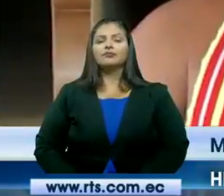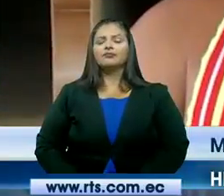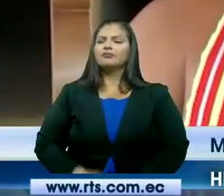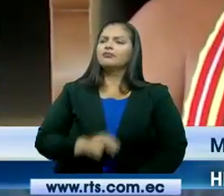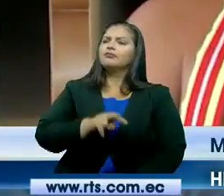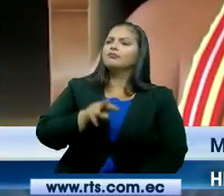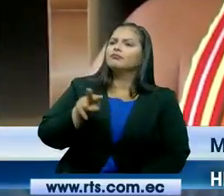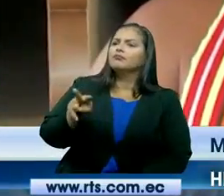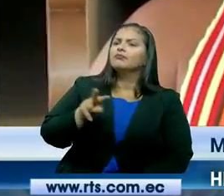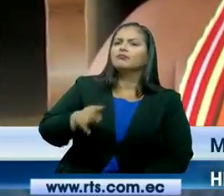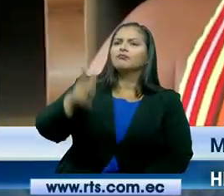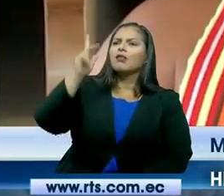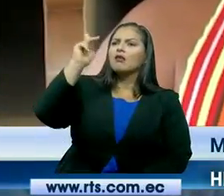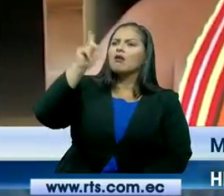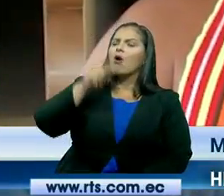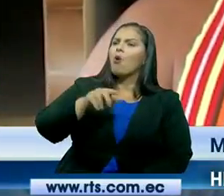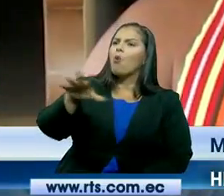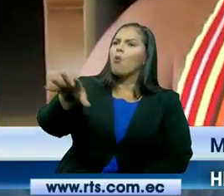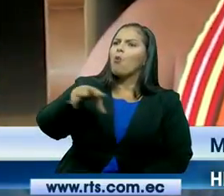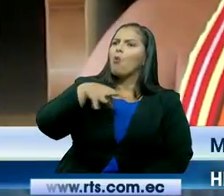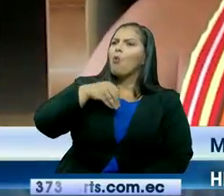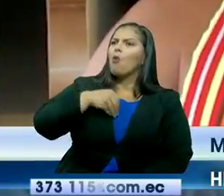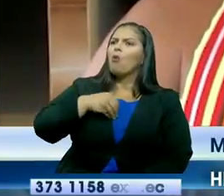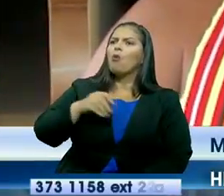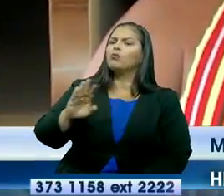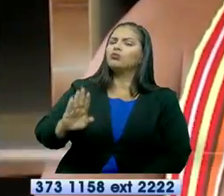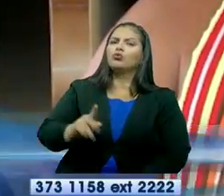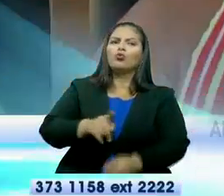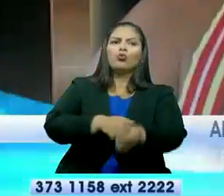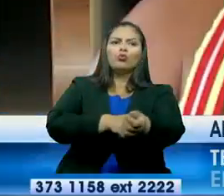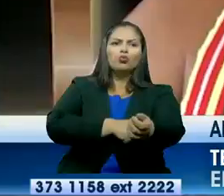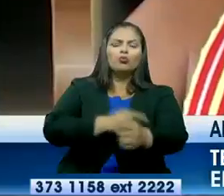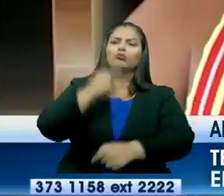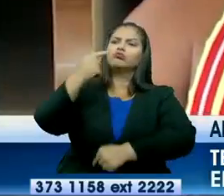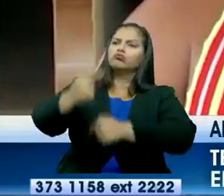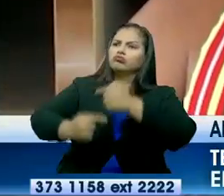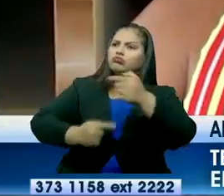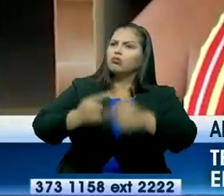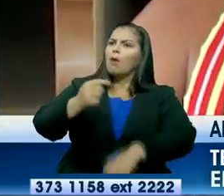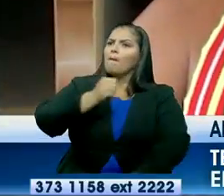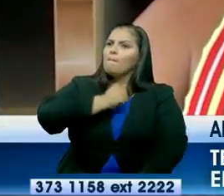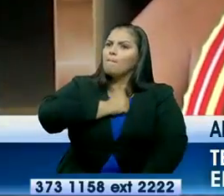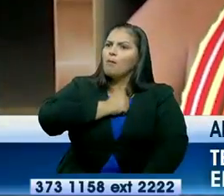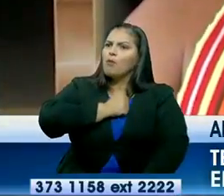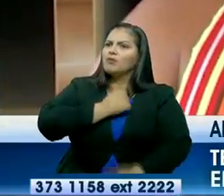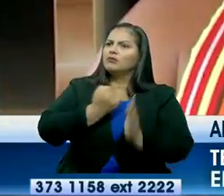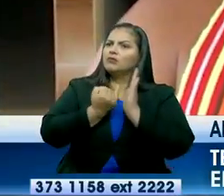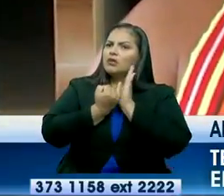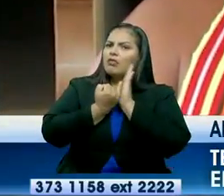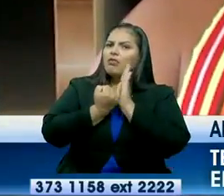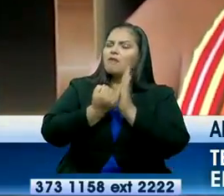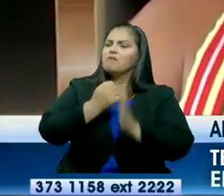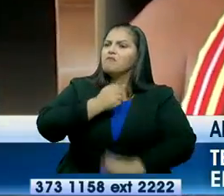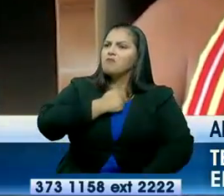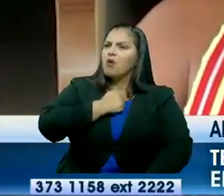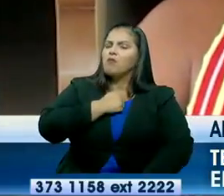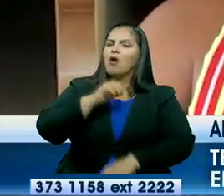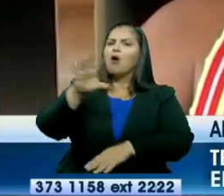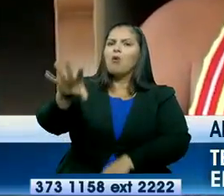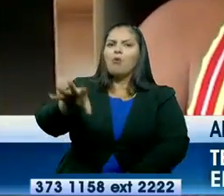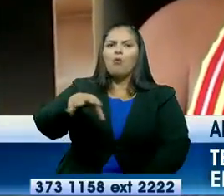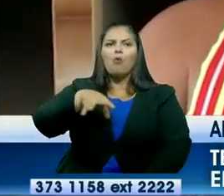Sáchilas, siguiendo, manteniendo nuestras costumbres, nuestras tradiciones, ¿no? Esas fueron incluso las últimas palabras que